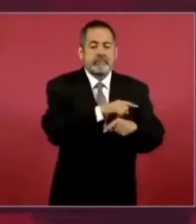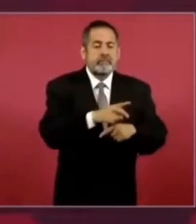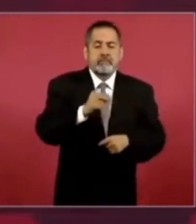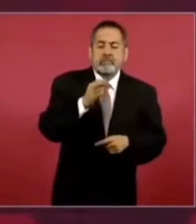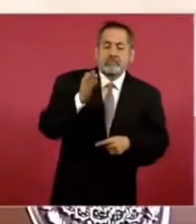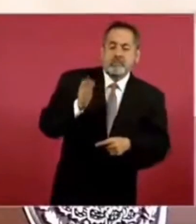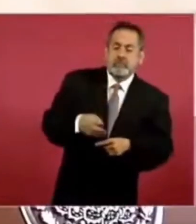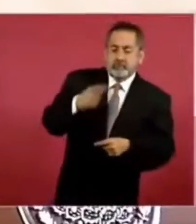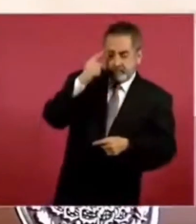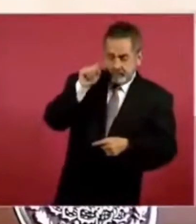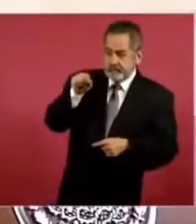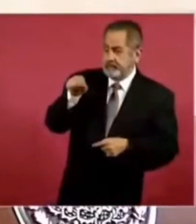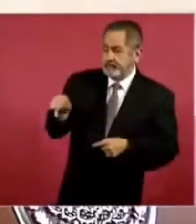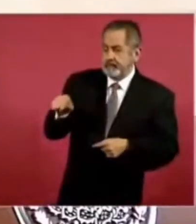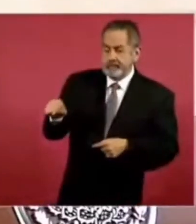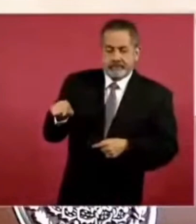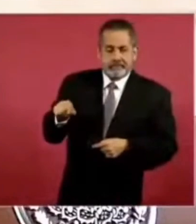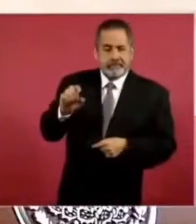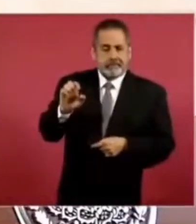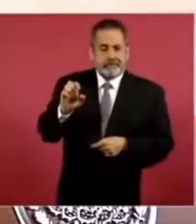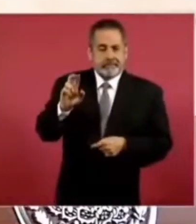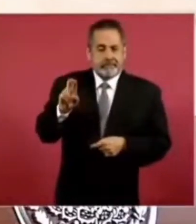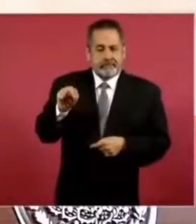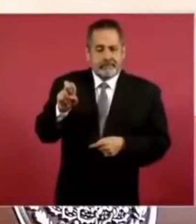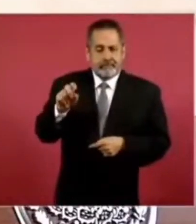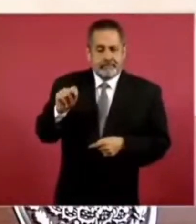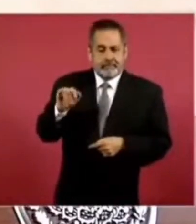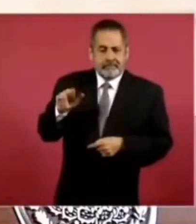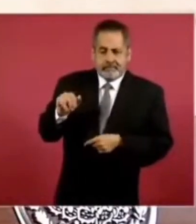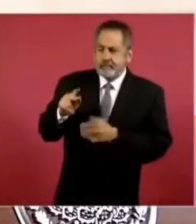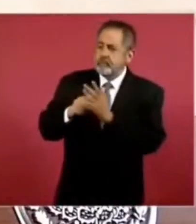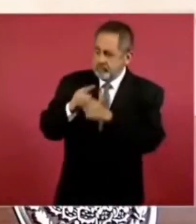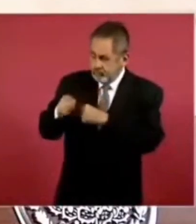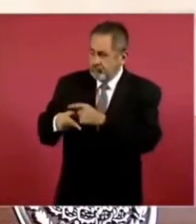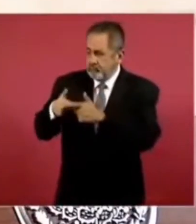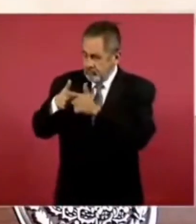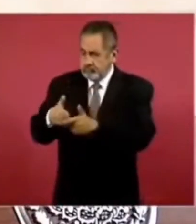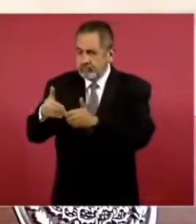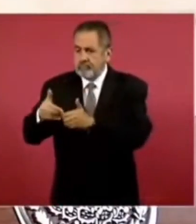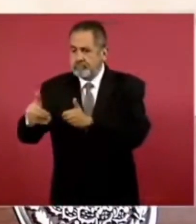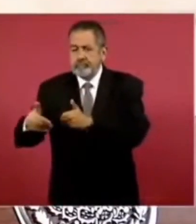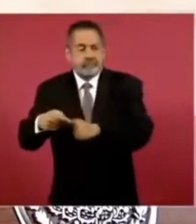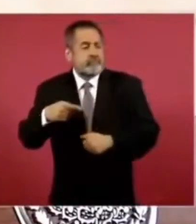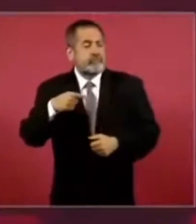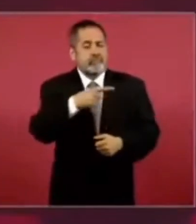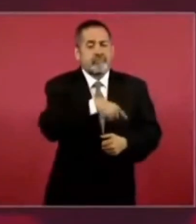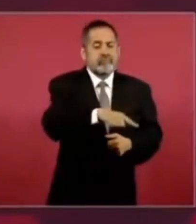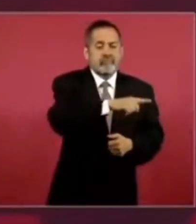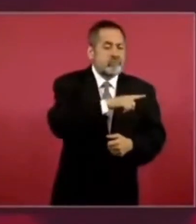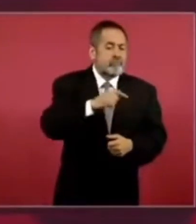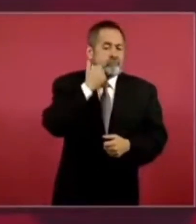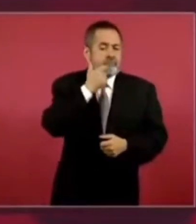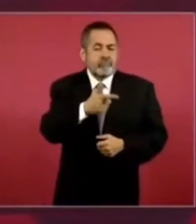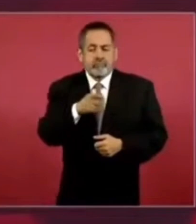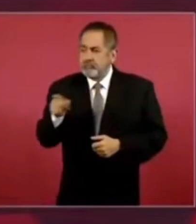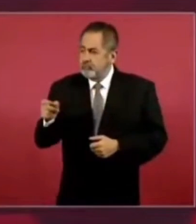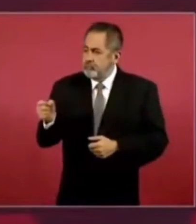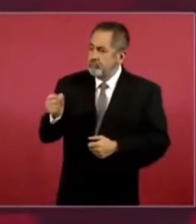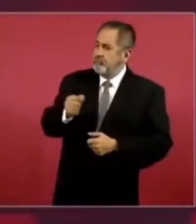Por qué no aceptan que ella vaya de nuevo a la